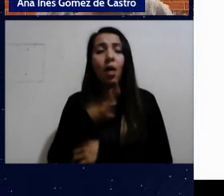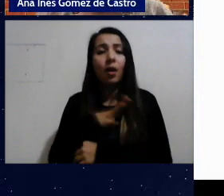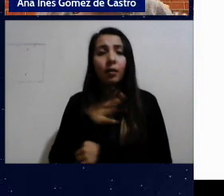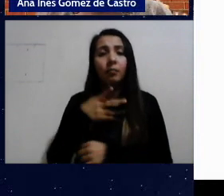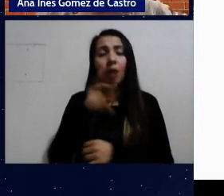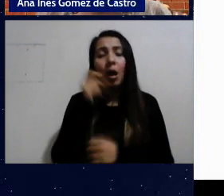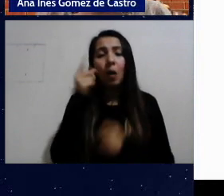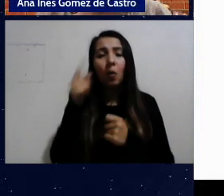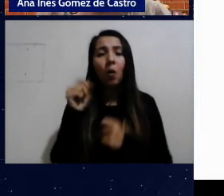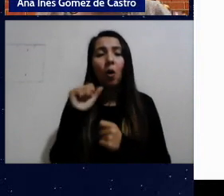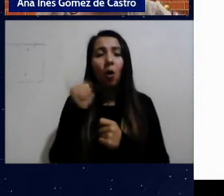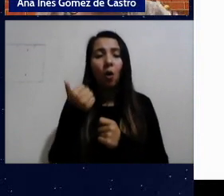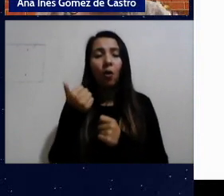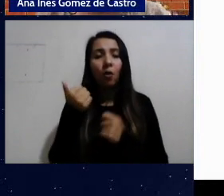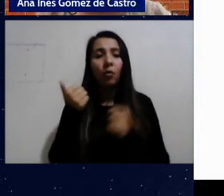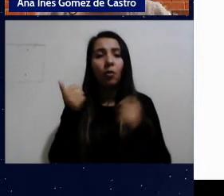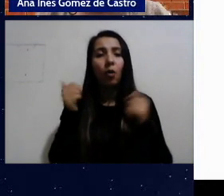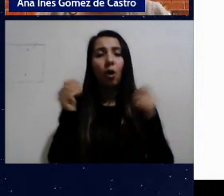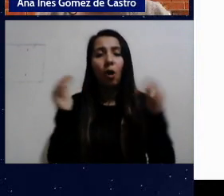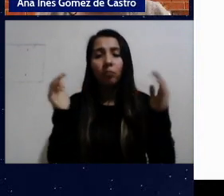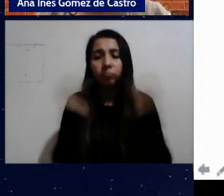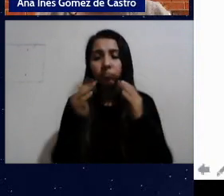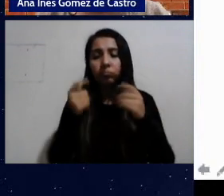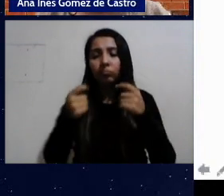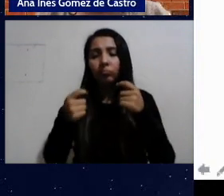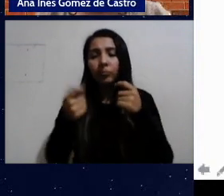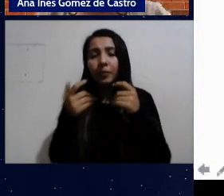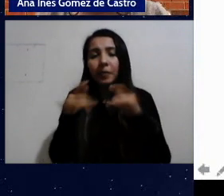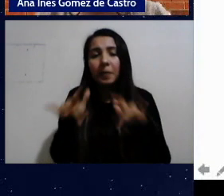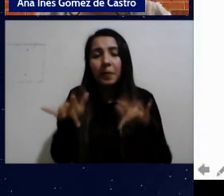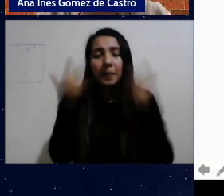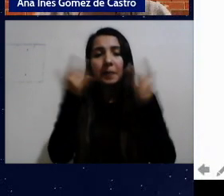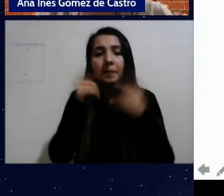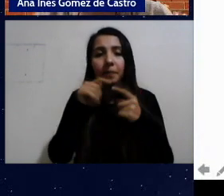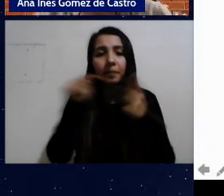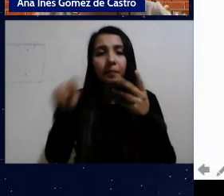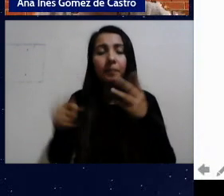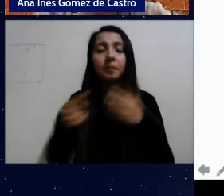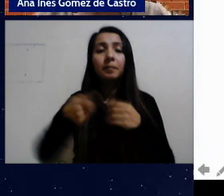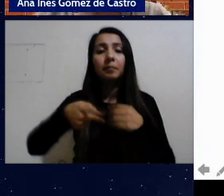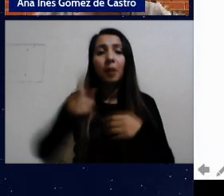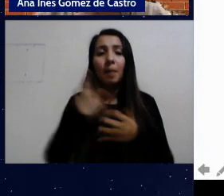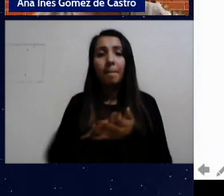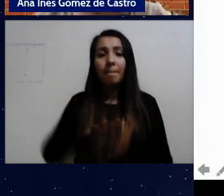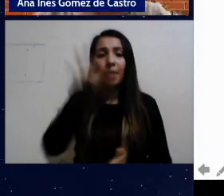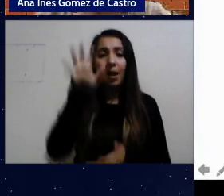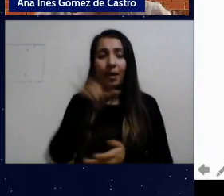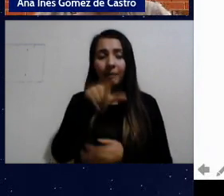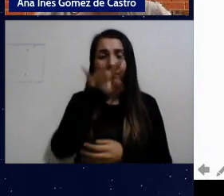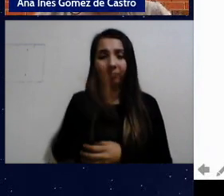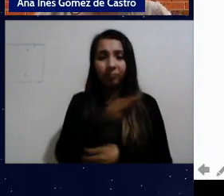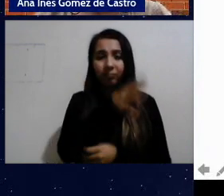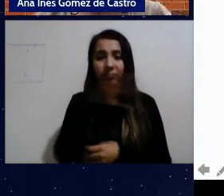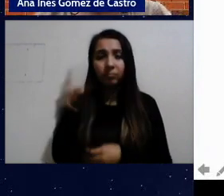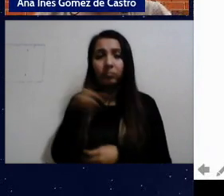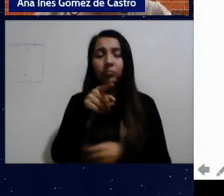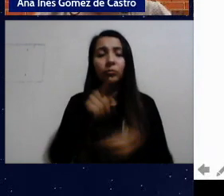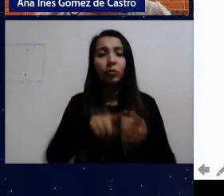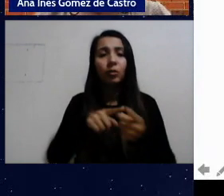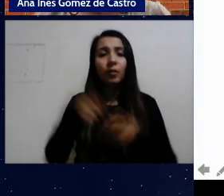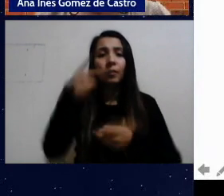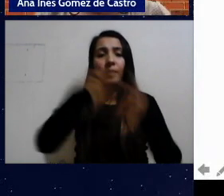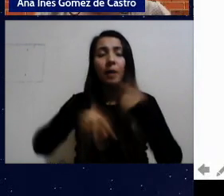Pero la gran mayoría de los elementos se han formado por procesos astrofísicos que están aquí codificados en color, ¿no? Pues